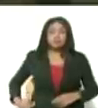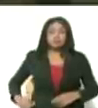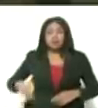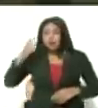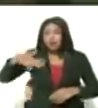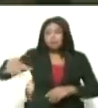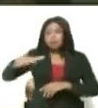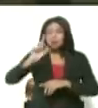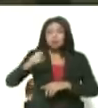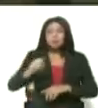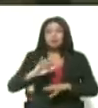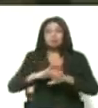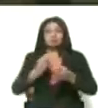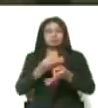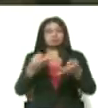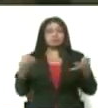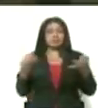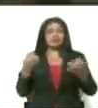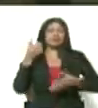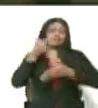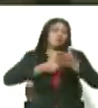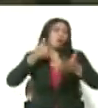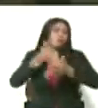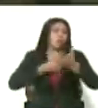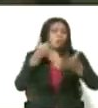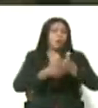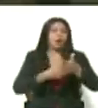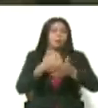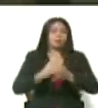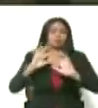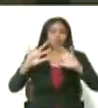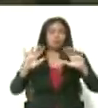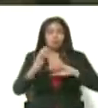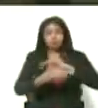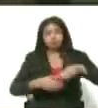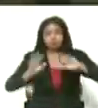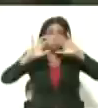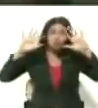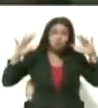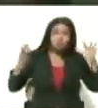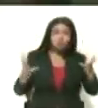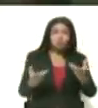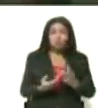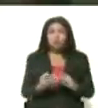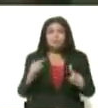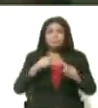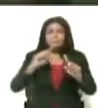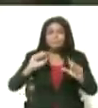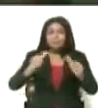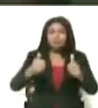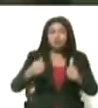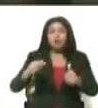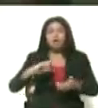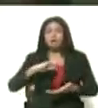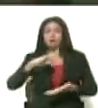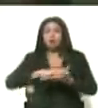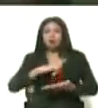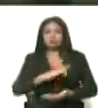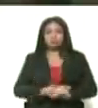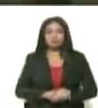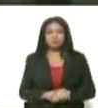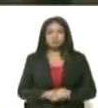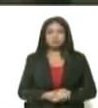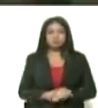pueblo por el extraordinario combate frente a esta pandemia que tuvo su origen en este país.